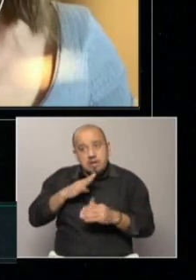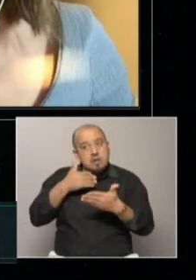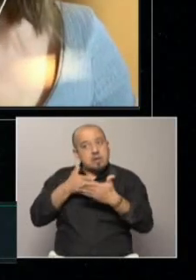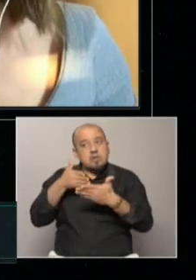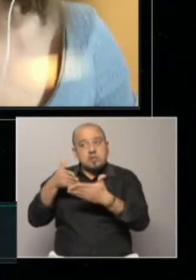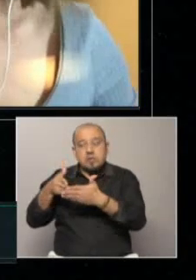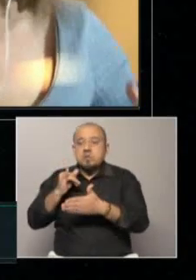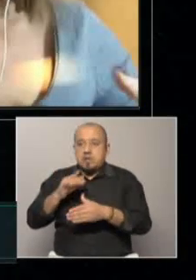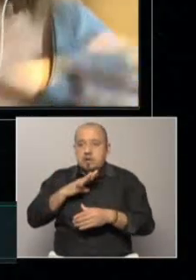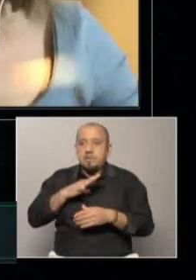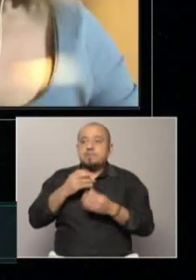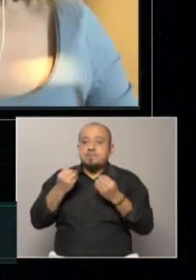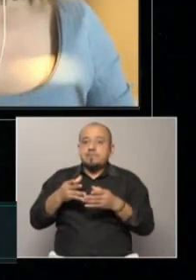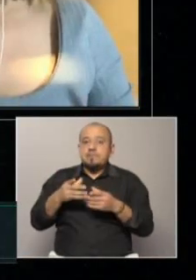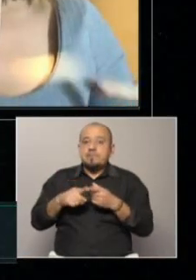Argentina